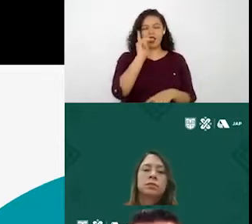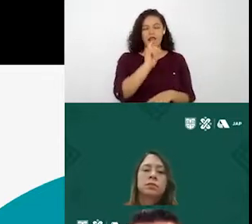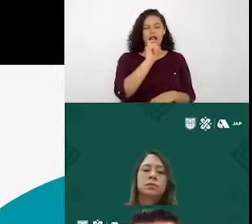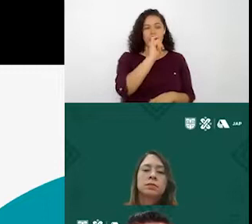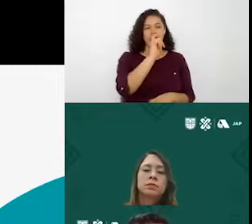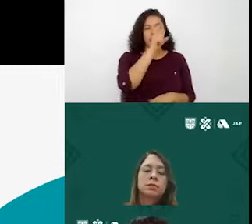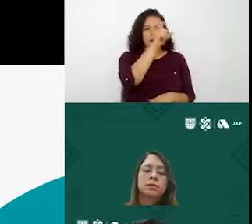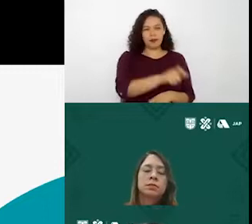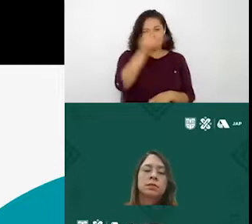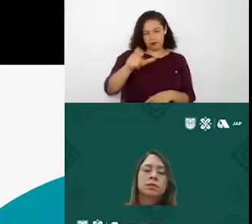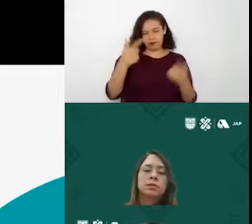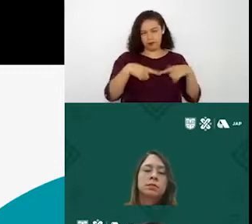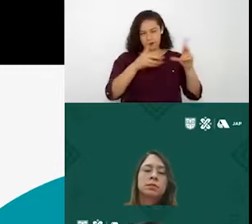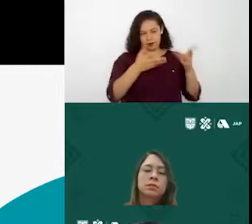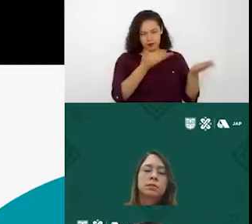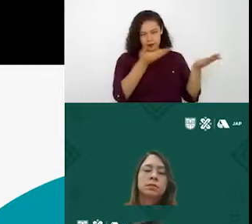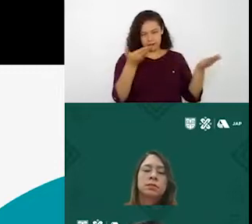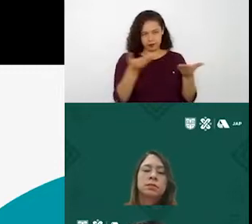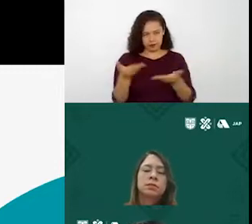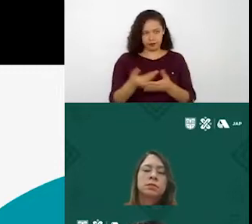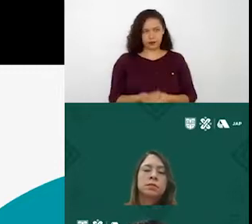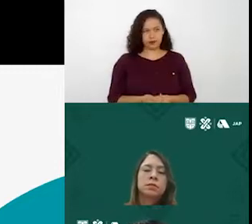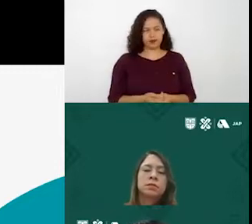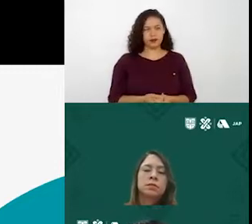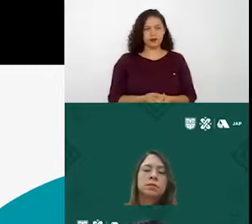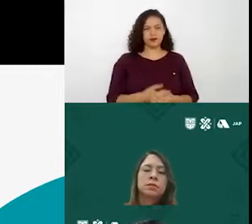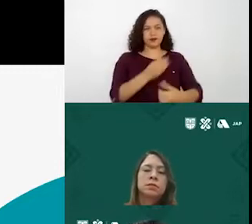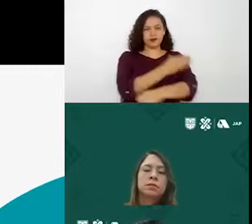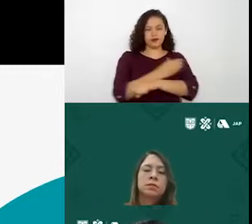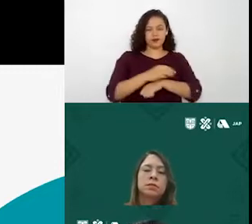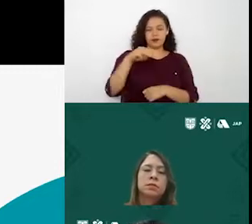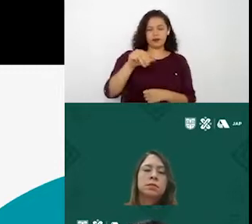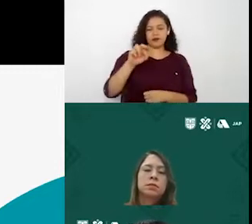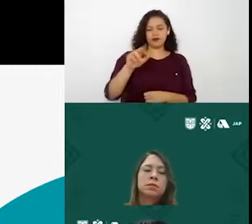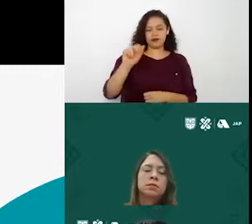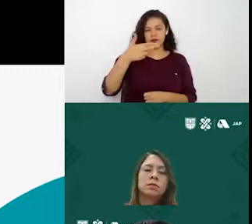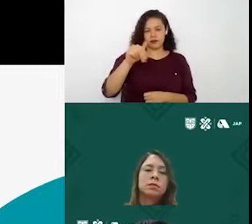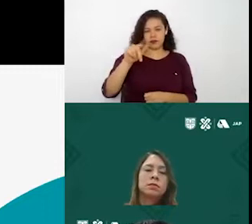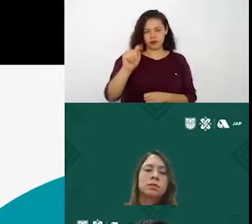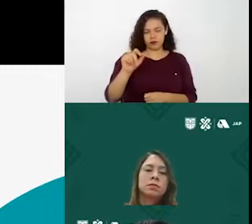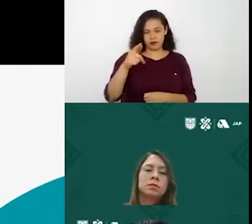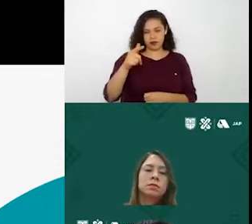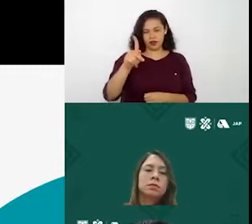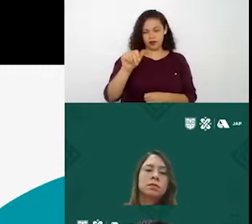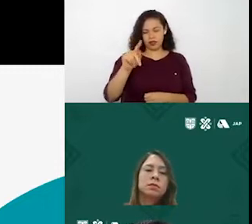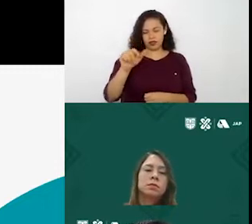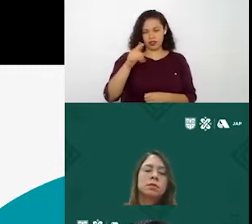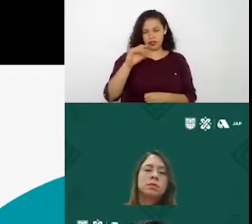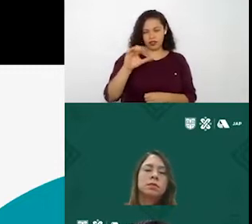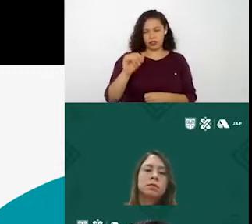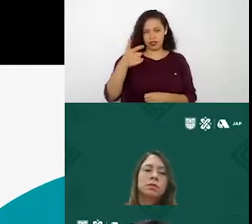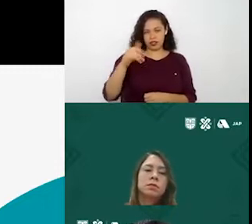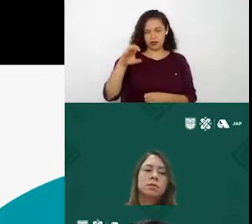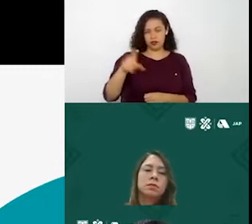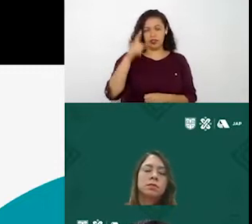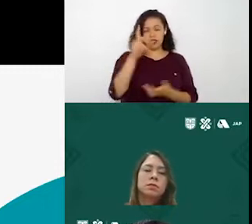tener hoy en pantalla nos acompaña Marta Patricia Gómez Aguilar Marta es licenciada en